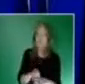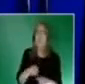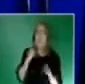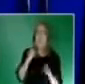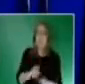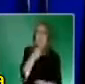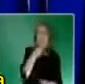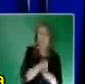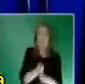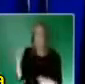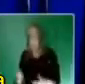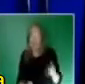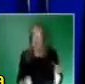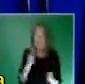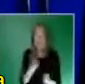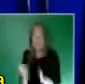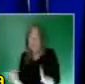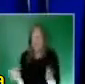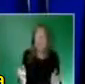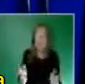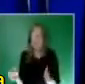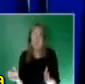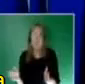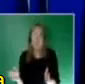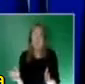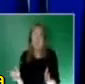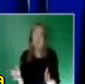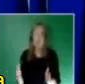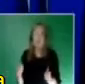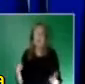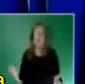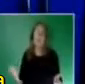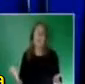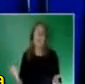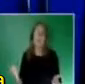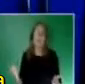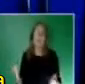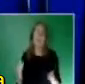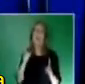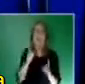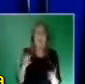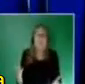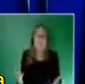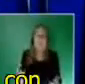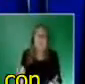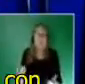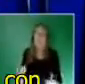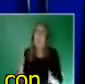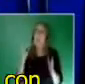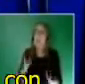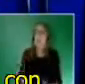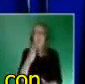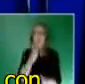cota la motito que compró el autito que compró y pague cota y pague cota y cuando quiera acordar